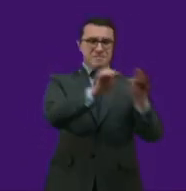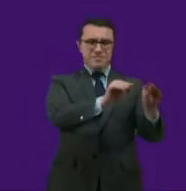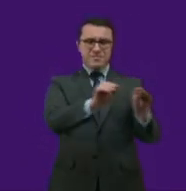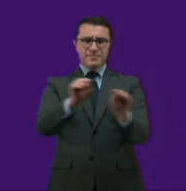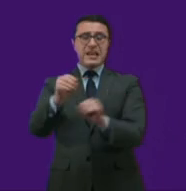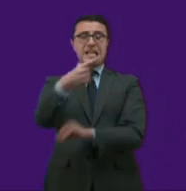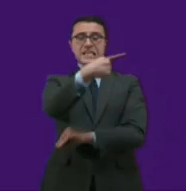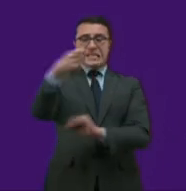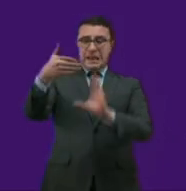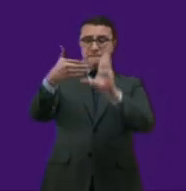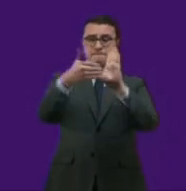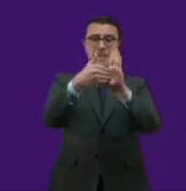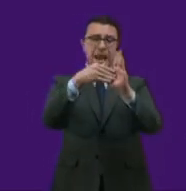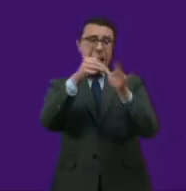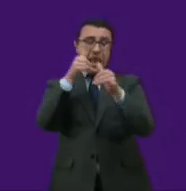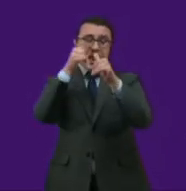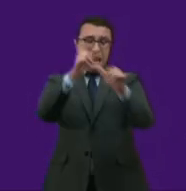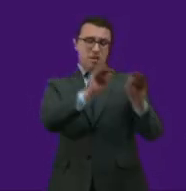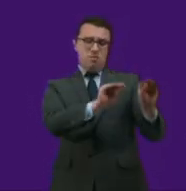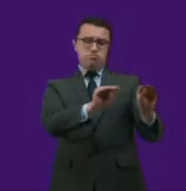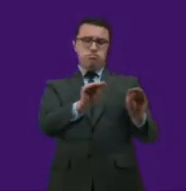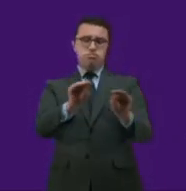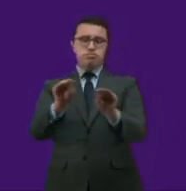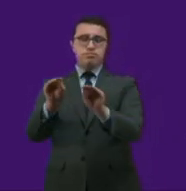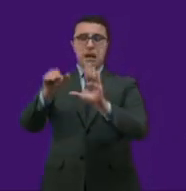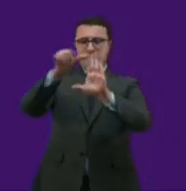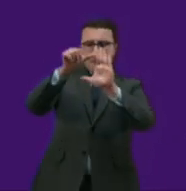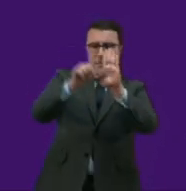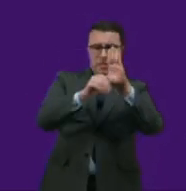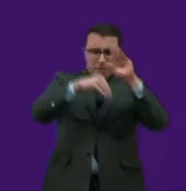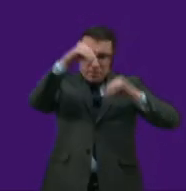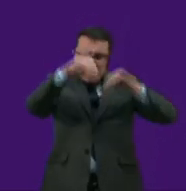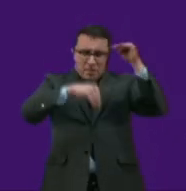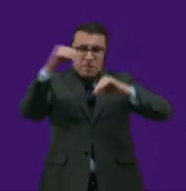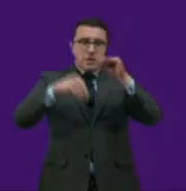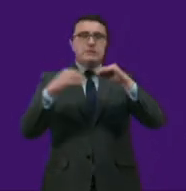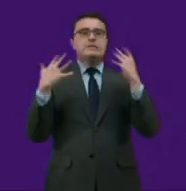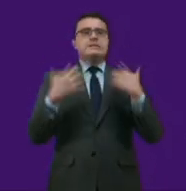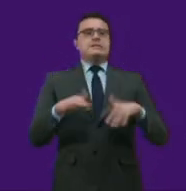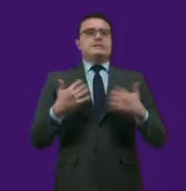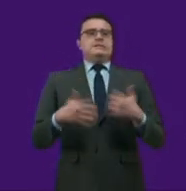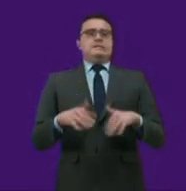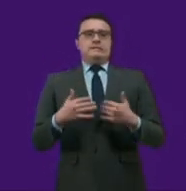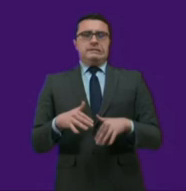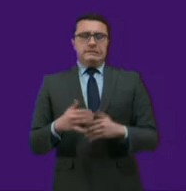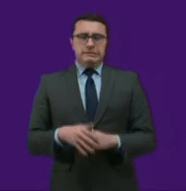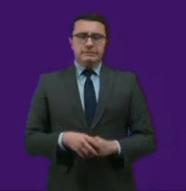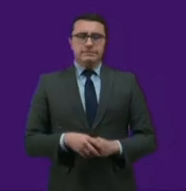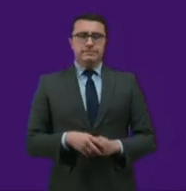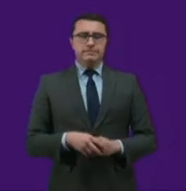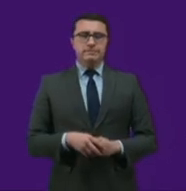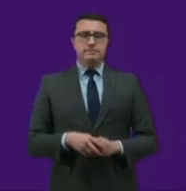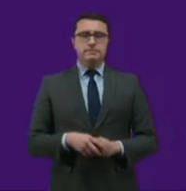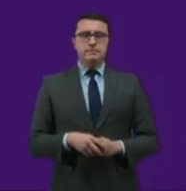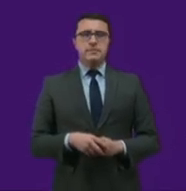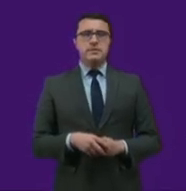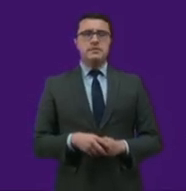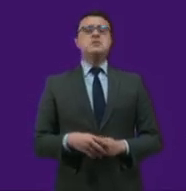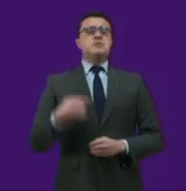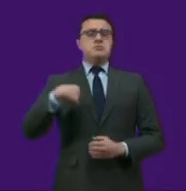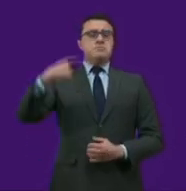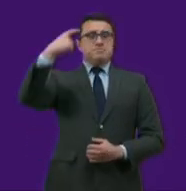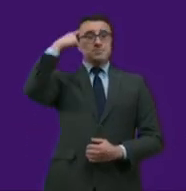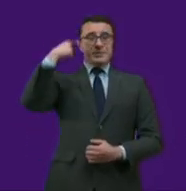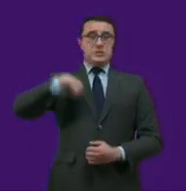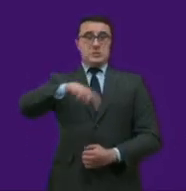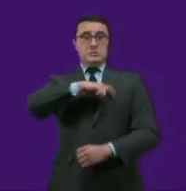ingenieros, pues, y David Vélez hablando también del tema, exacto, programadores. Creo que es hacia donde tenemos